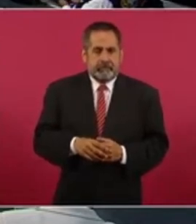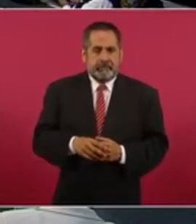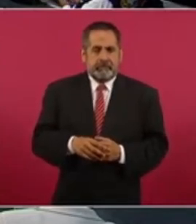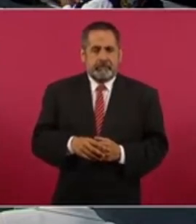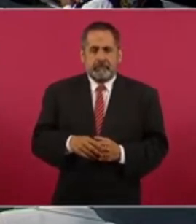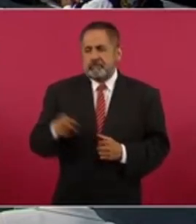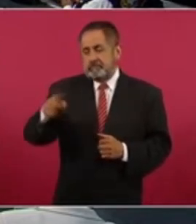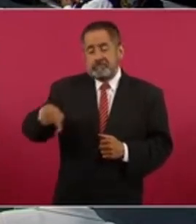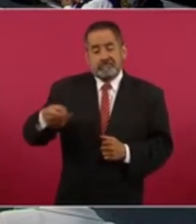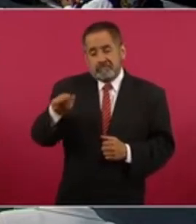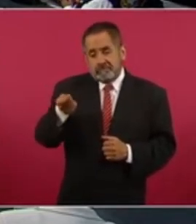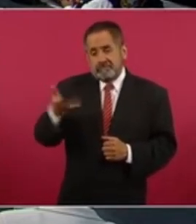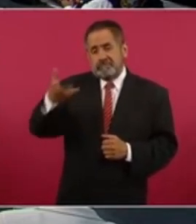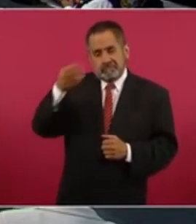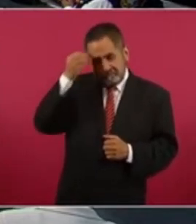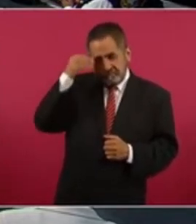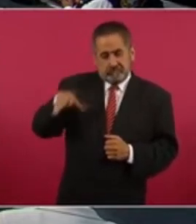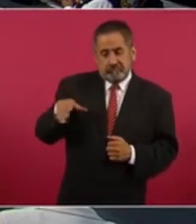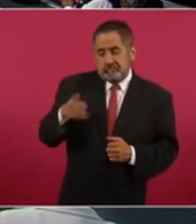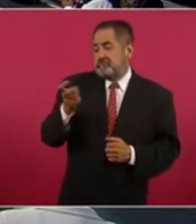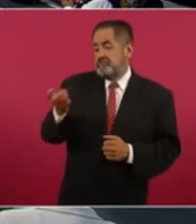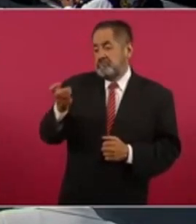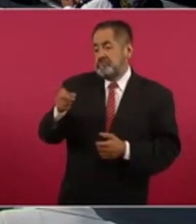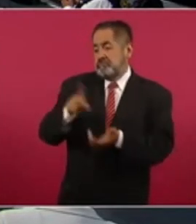o son flojos.